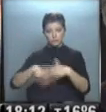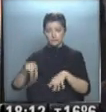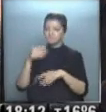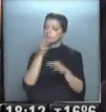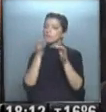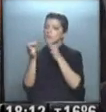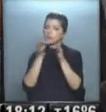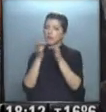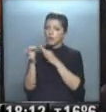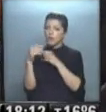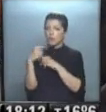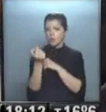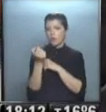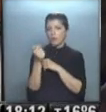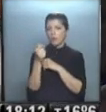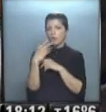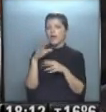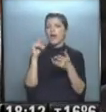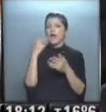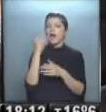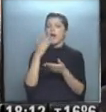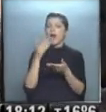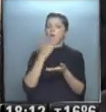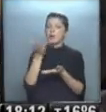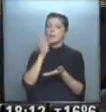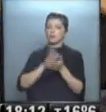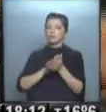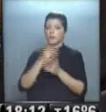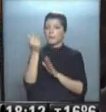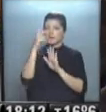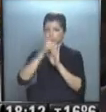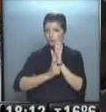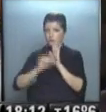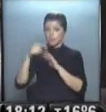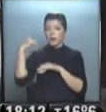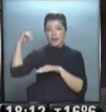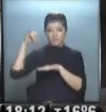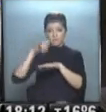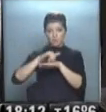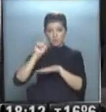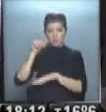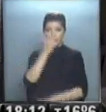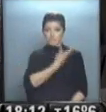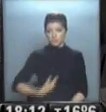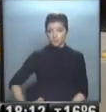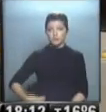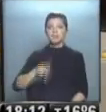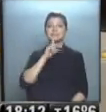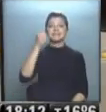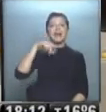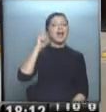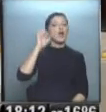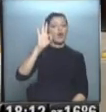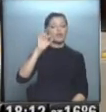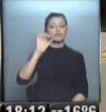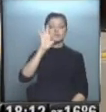porque estábamos, había una partida en el presupuesto para renovar el avión presidencial, el que viajó ahora, el Tango 01, el famoso Tango 01,